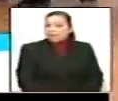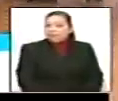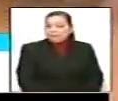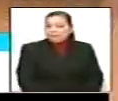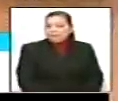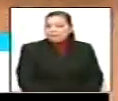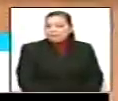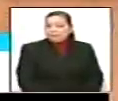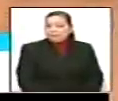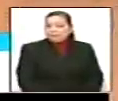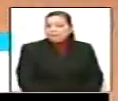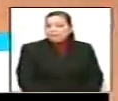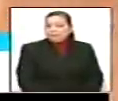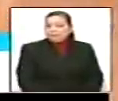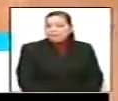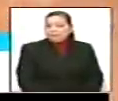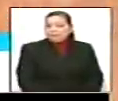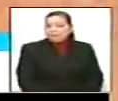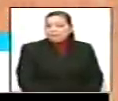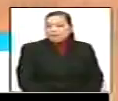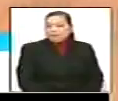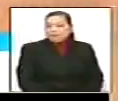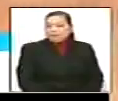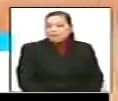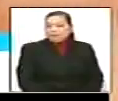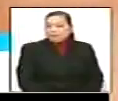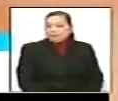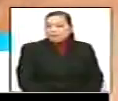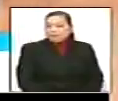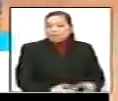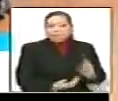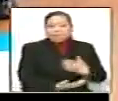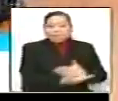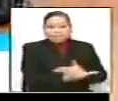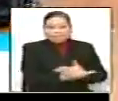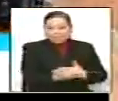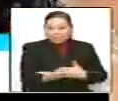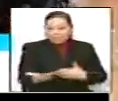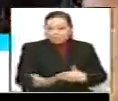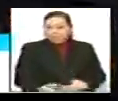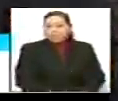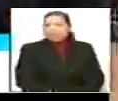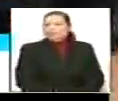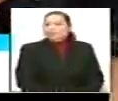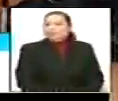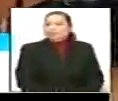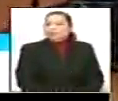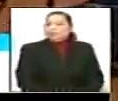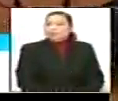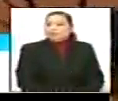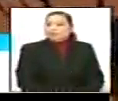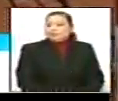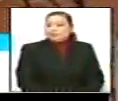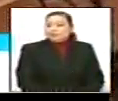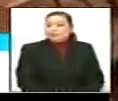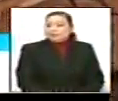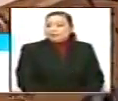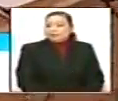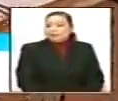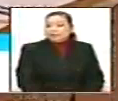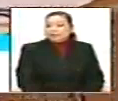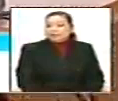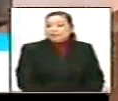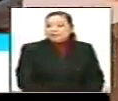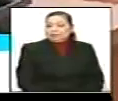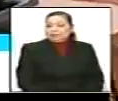palabra. Señora presidenta, ante todo, tengan ustedes muy buenos días. Con todos los congresistas, de la misma manera. Por intermedio de